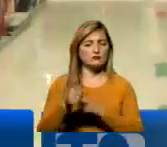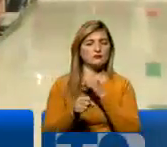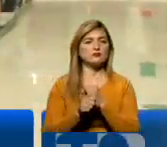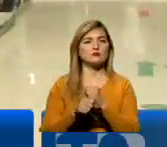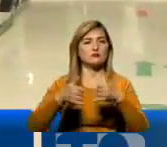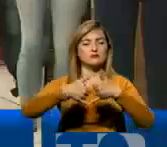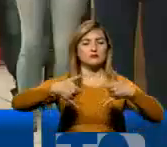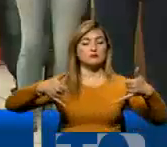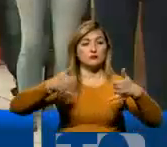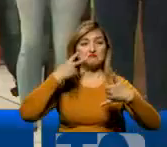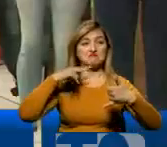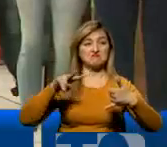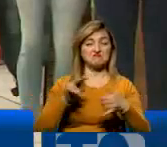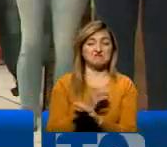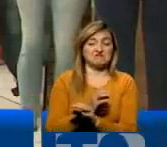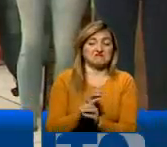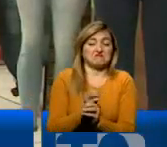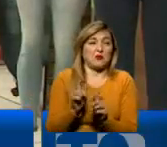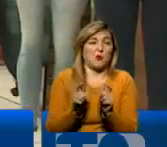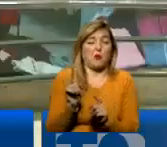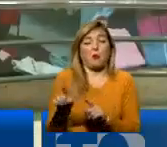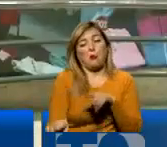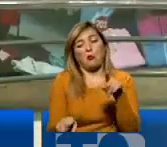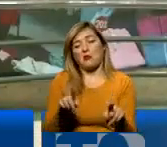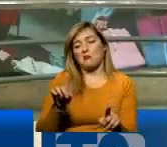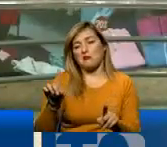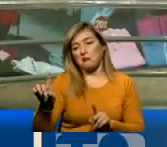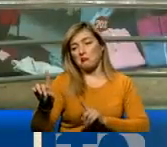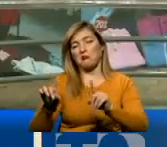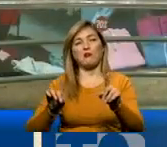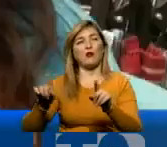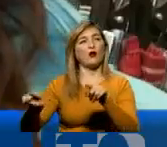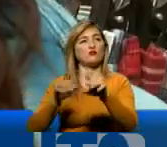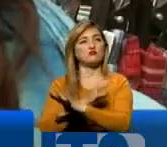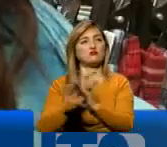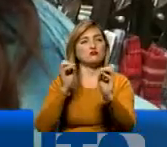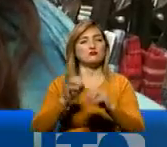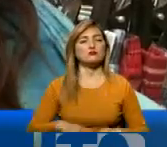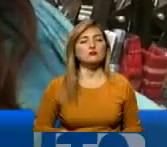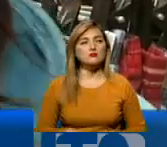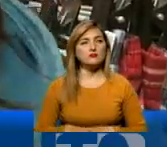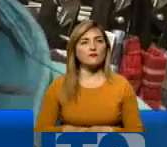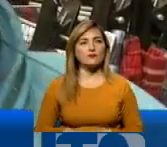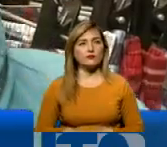los locales comerciales lucen así, con pocos clientes y desolados en algunos casos. Sí, de verdad